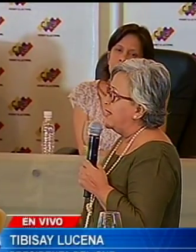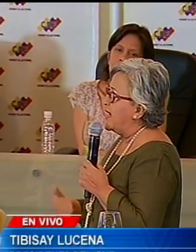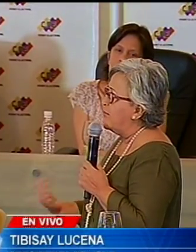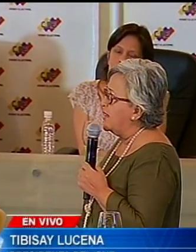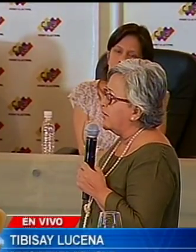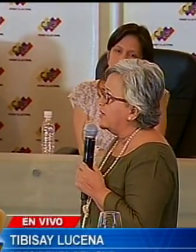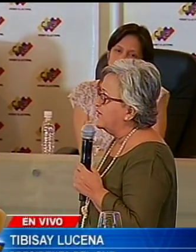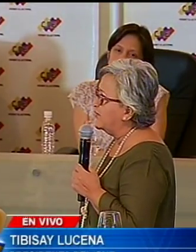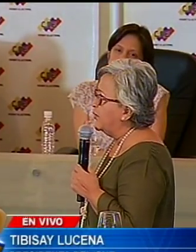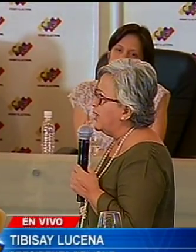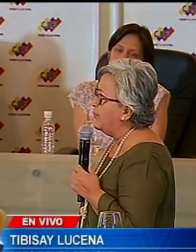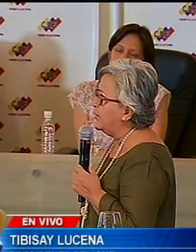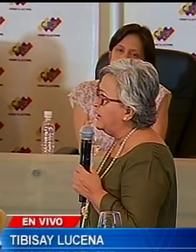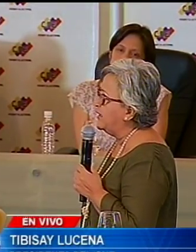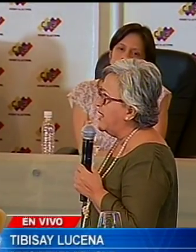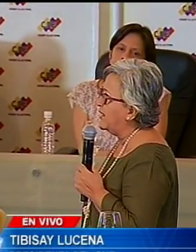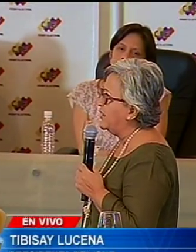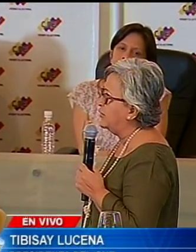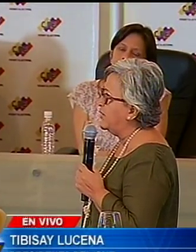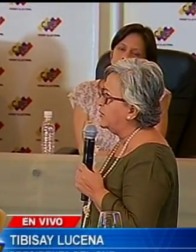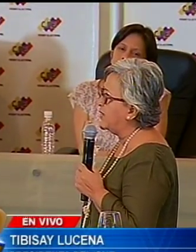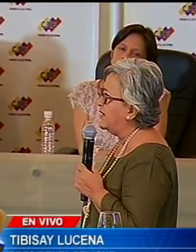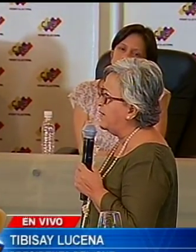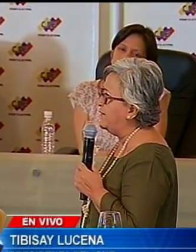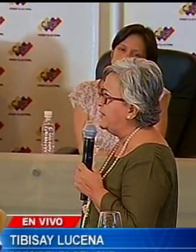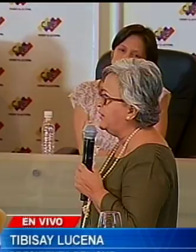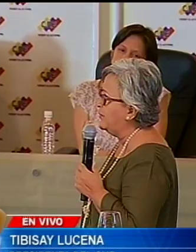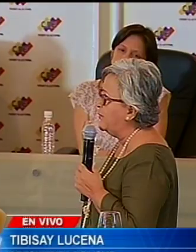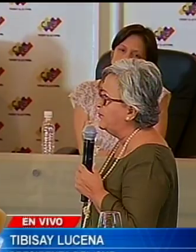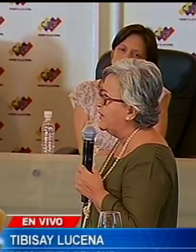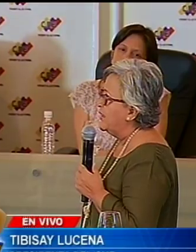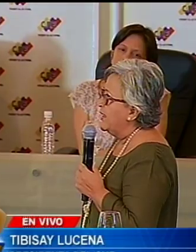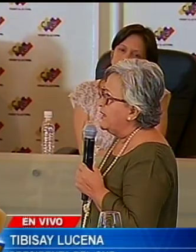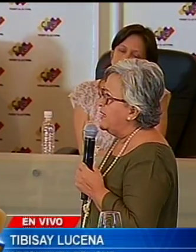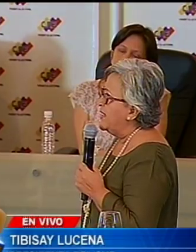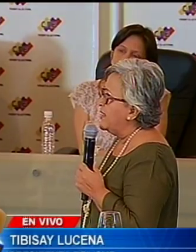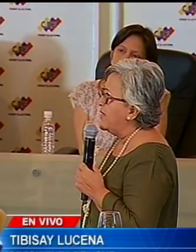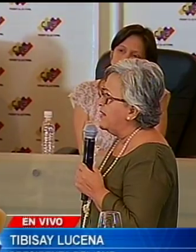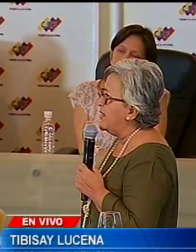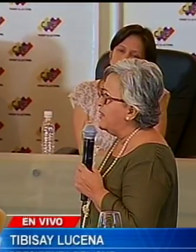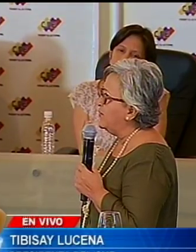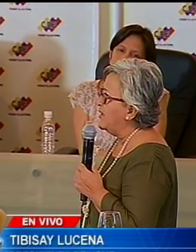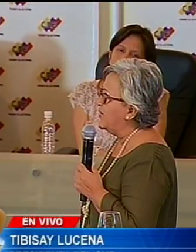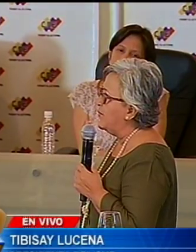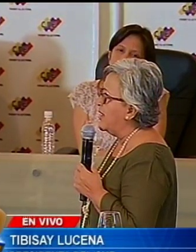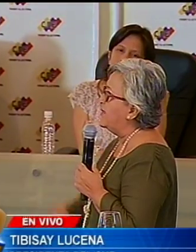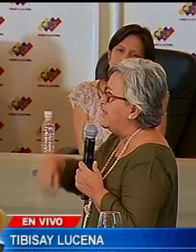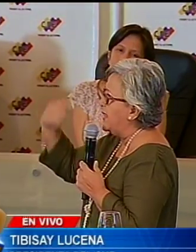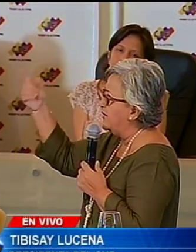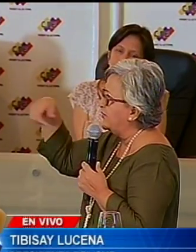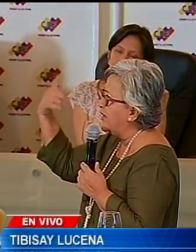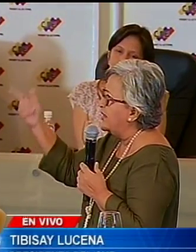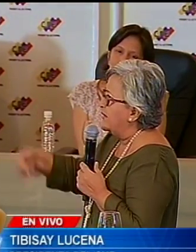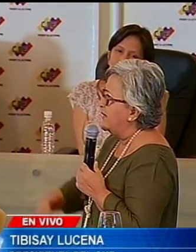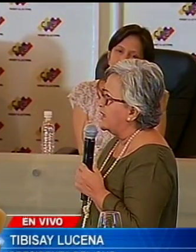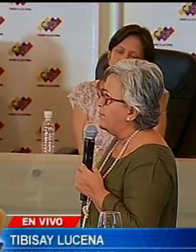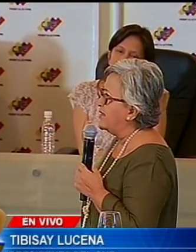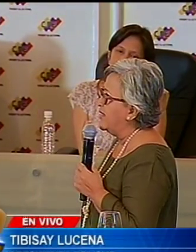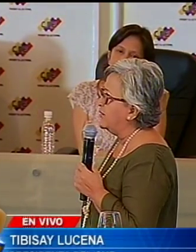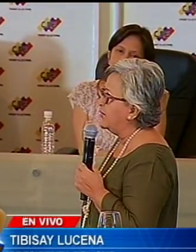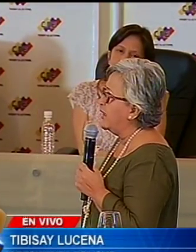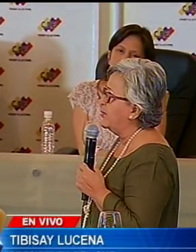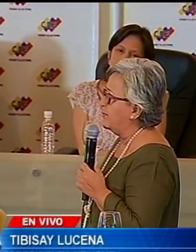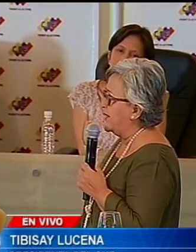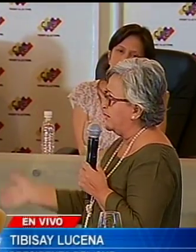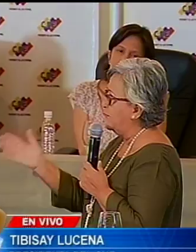Le entregamos a las organizaciones políticas el registro electoral definitivo y además de eso hacemos la vigilancia de la